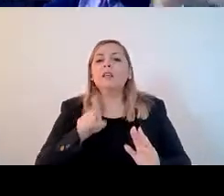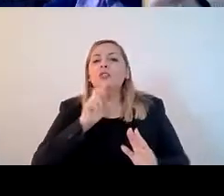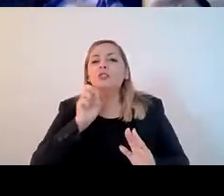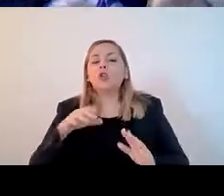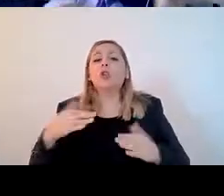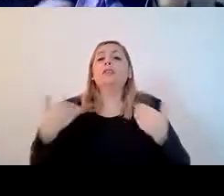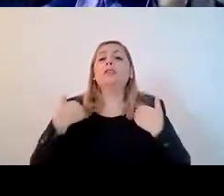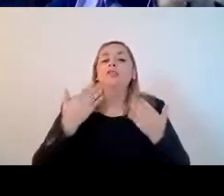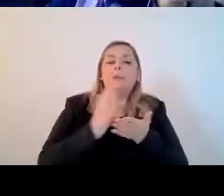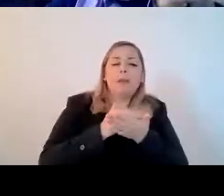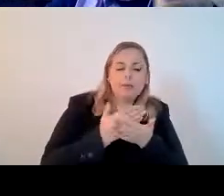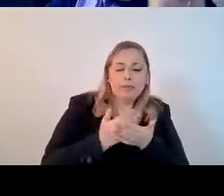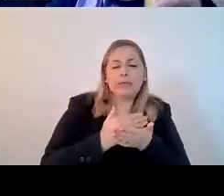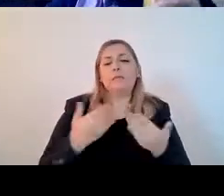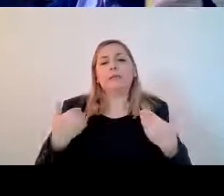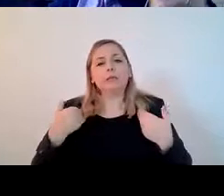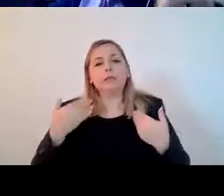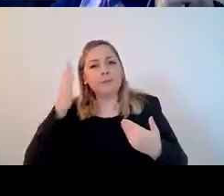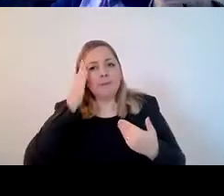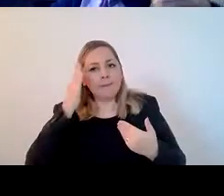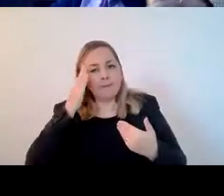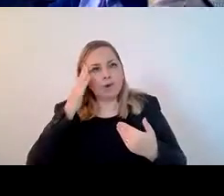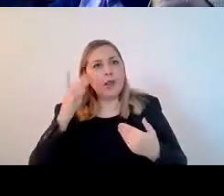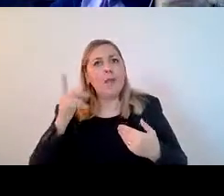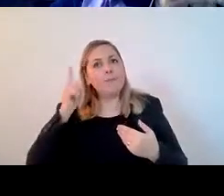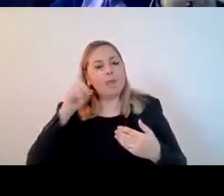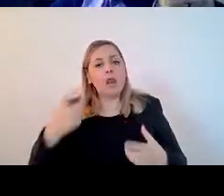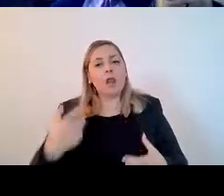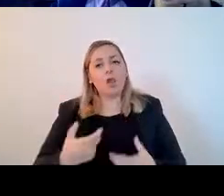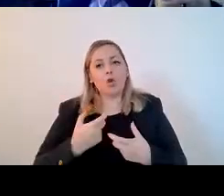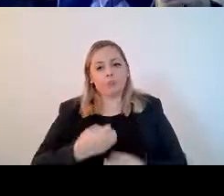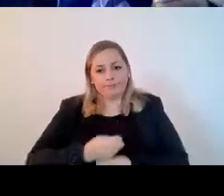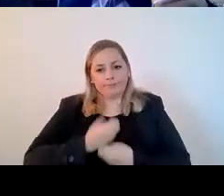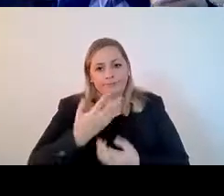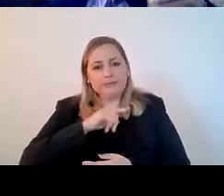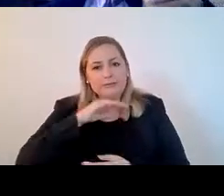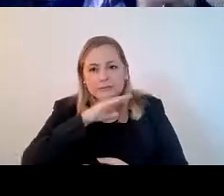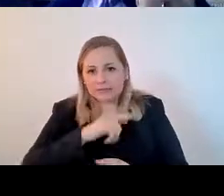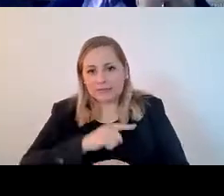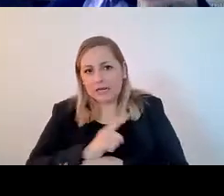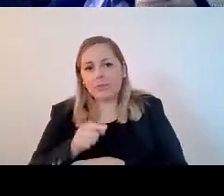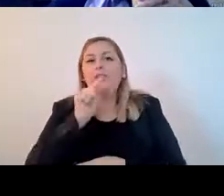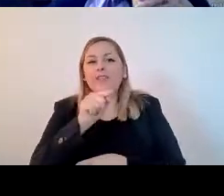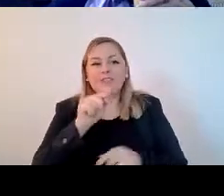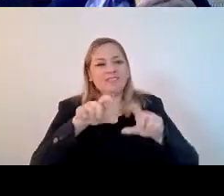memoria, ejercicios para inhibir los impulsos, etcétera, etcétera. Ese es el sitio